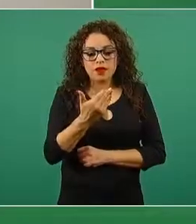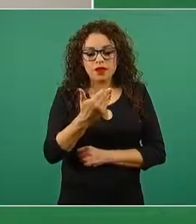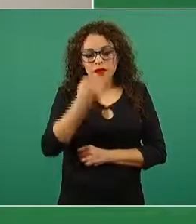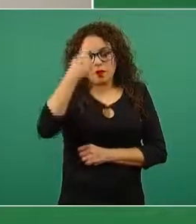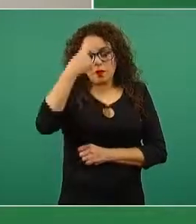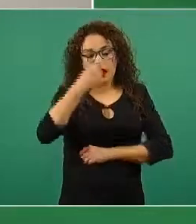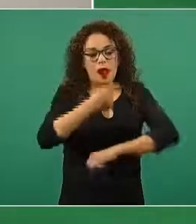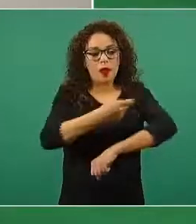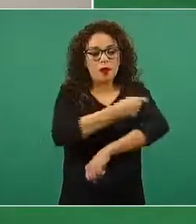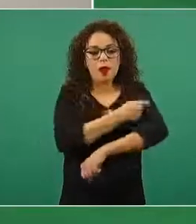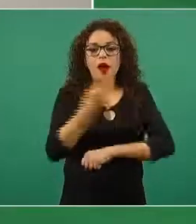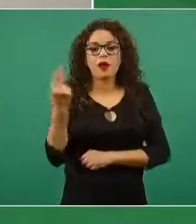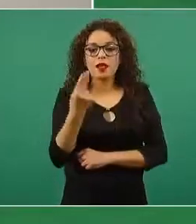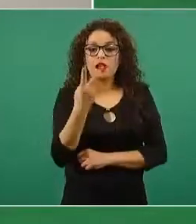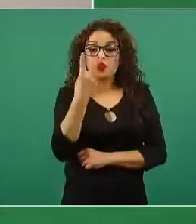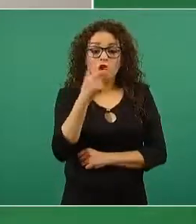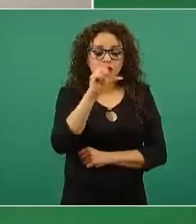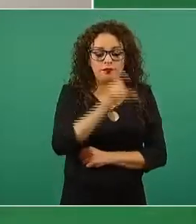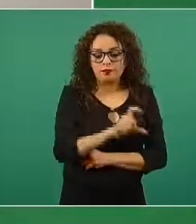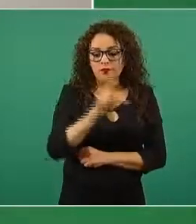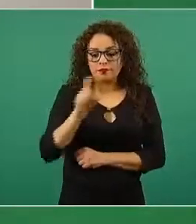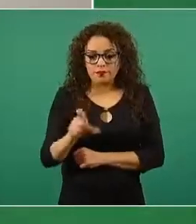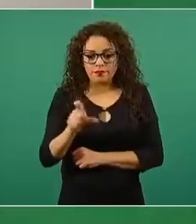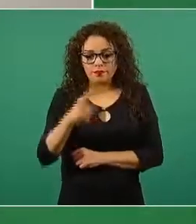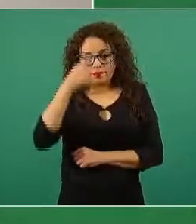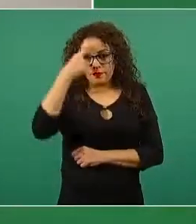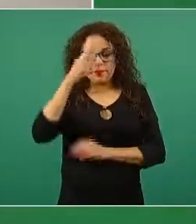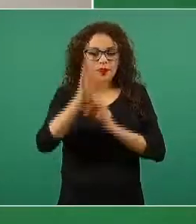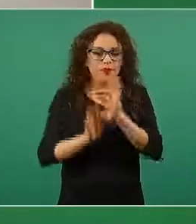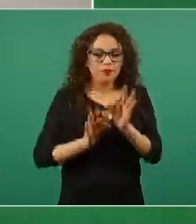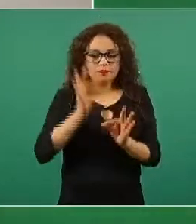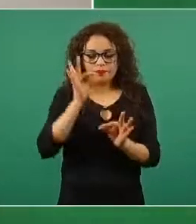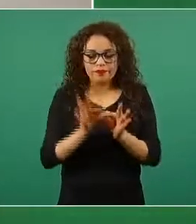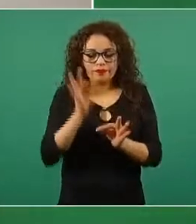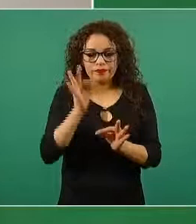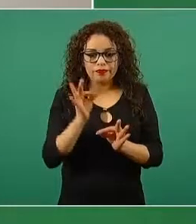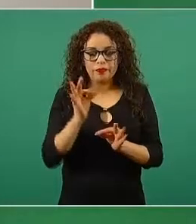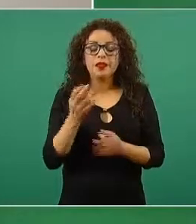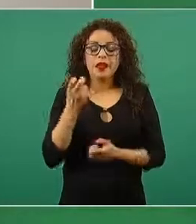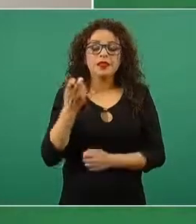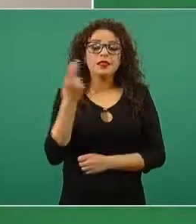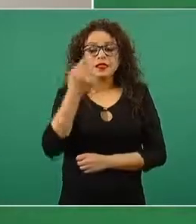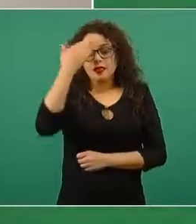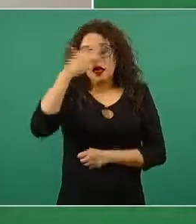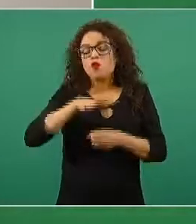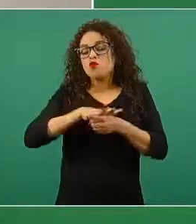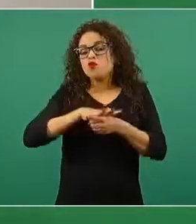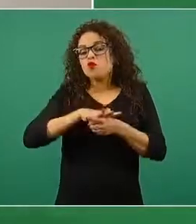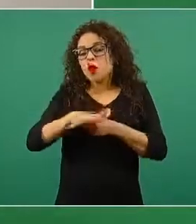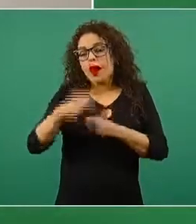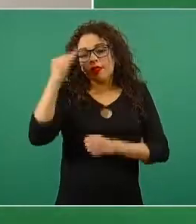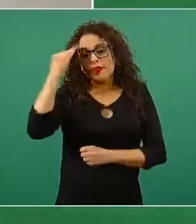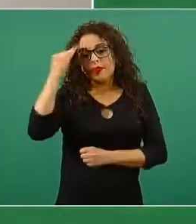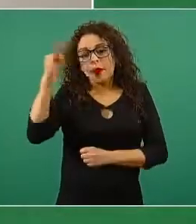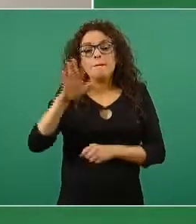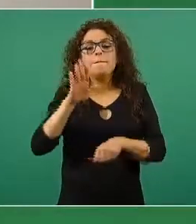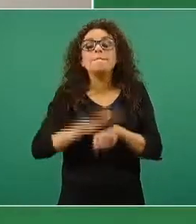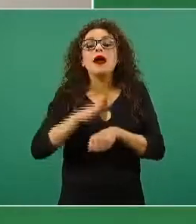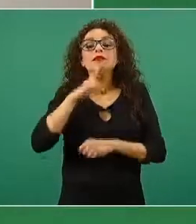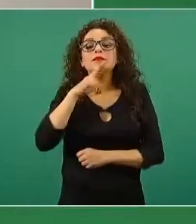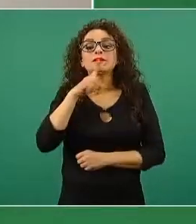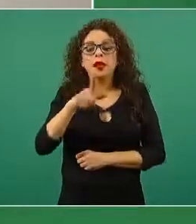de las vacunas que requieren dos dosis para completar el esquema. ¿Cuál es el tiempo ideal? Por